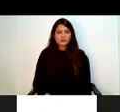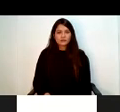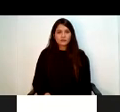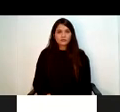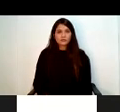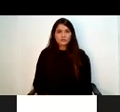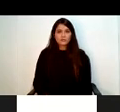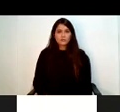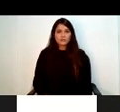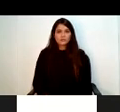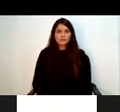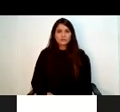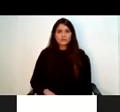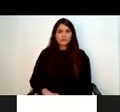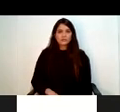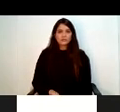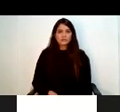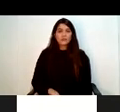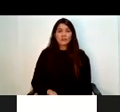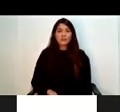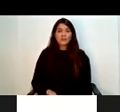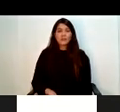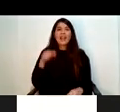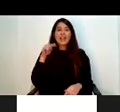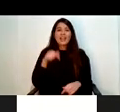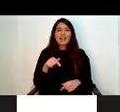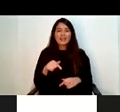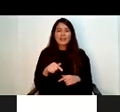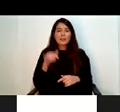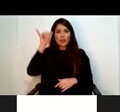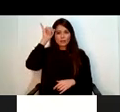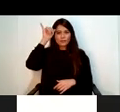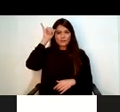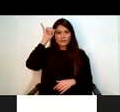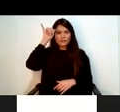Bueno, aquí me fui de inmediato y ni siquiera No, perdón, acá.